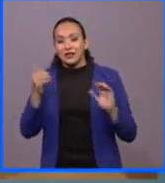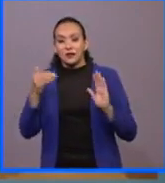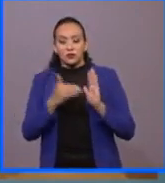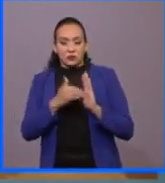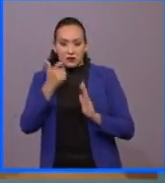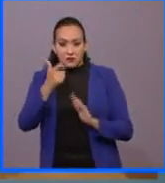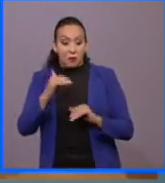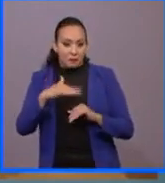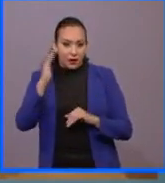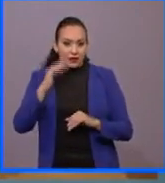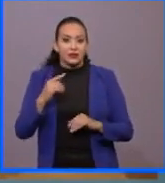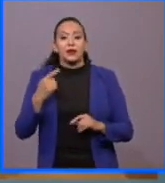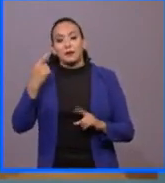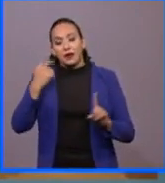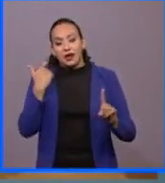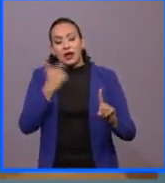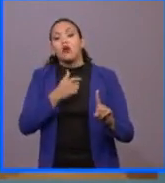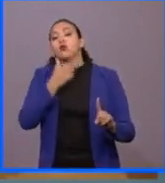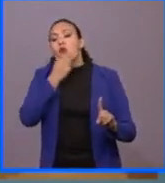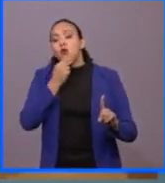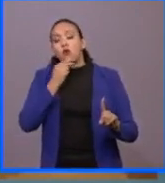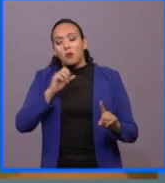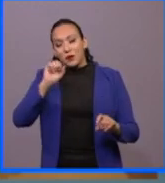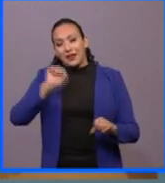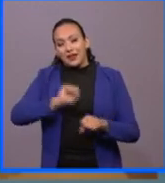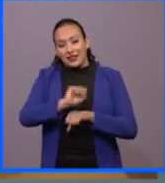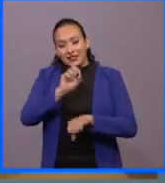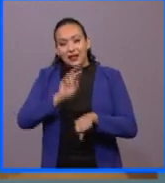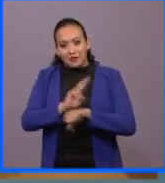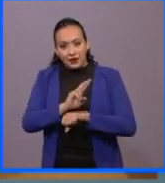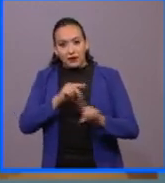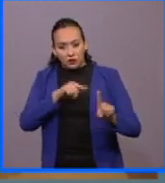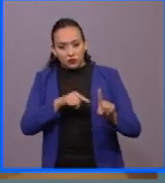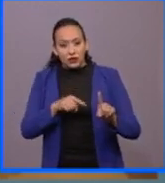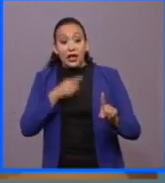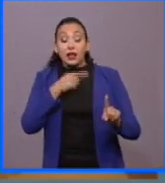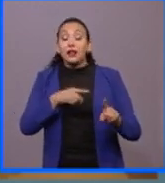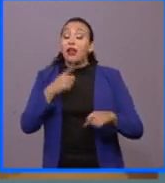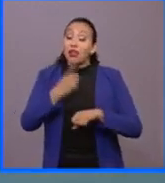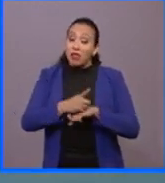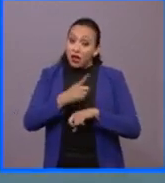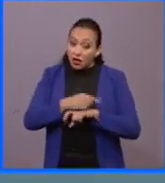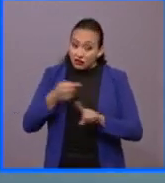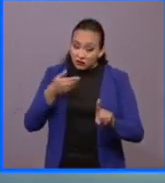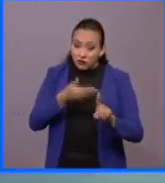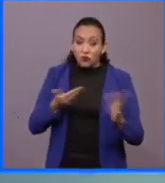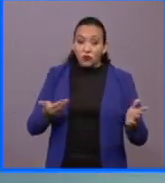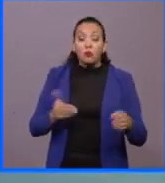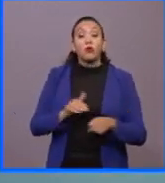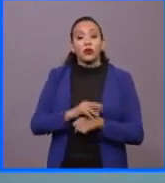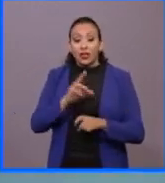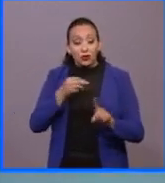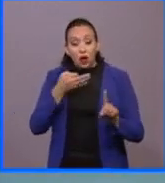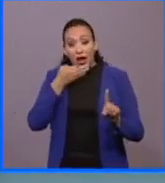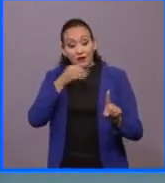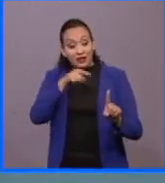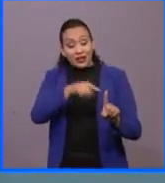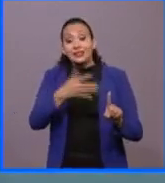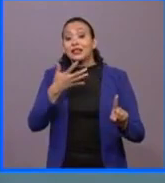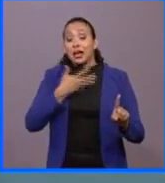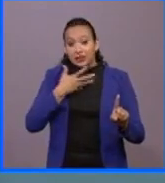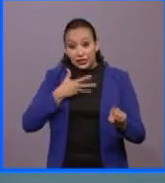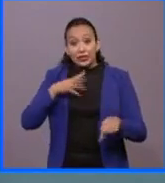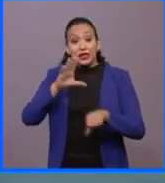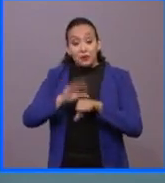600,000 pesos a un migrante salvadoreño a quien ocasionó daños personales y morales por no notificarle que ya contaba